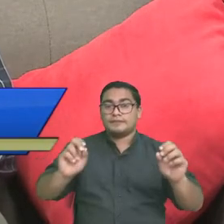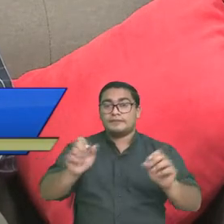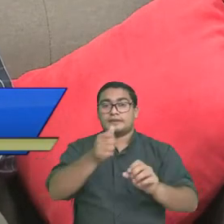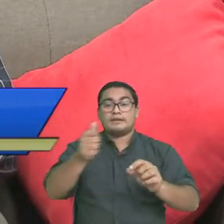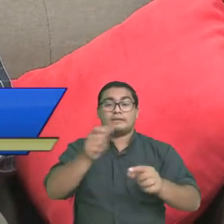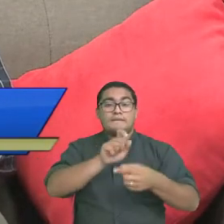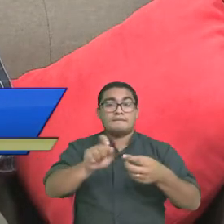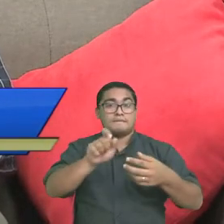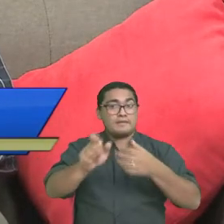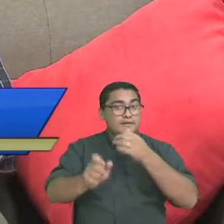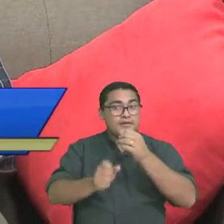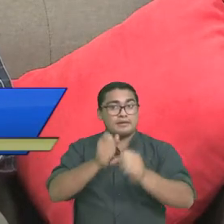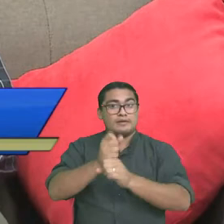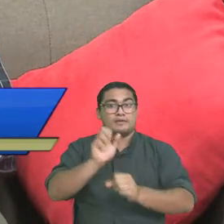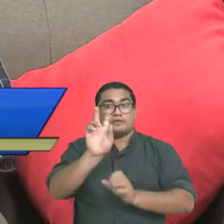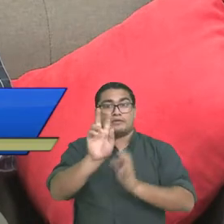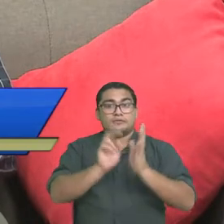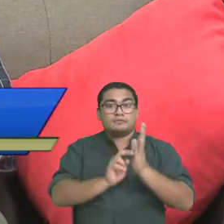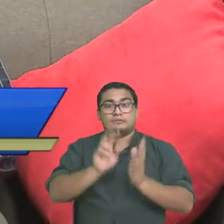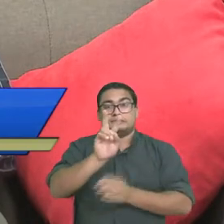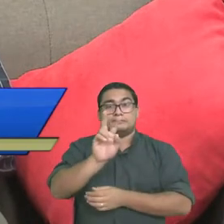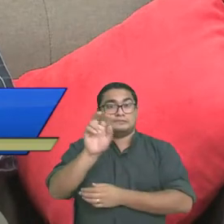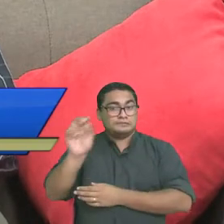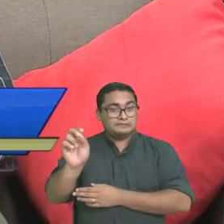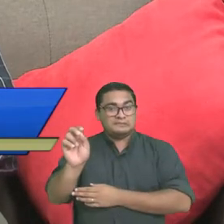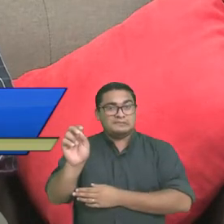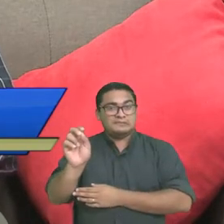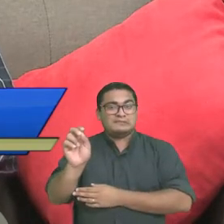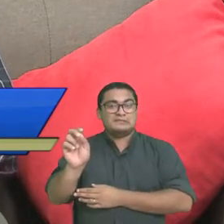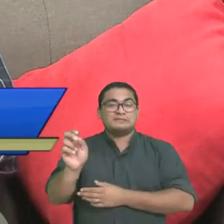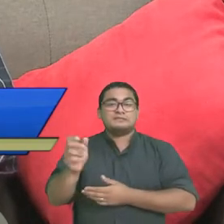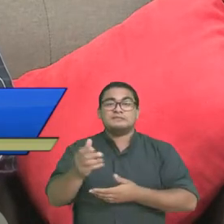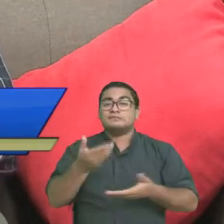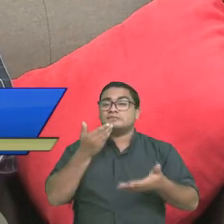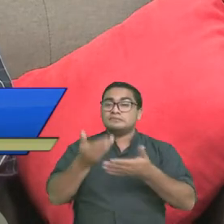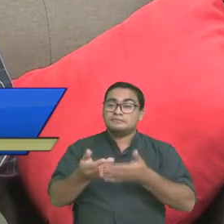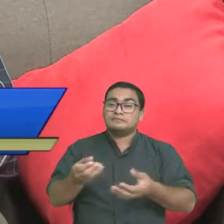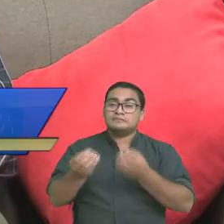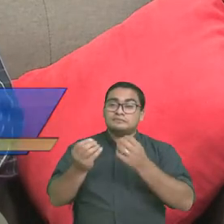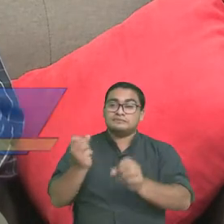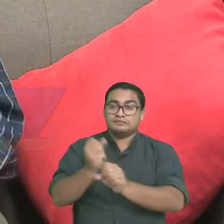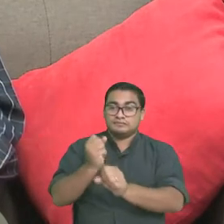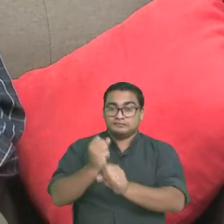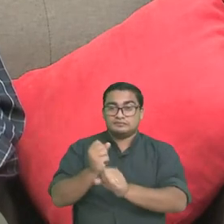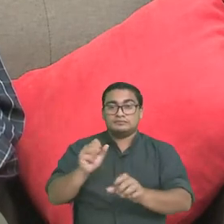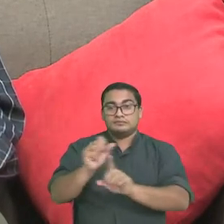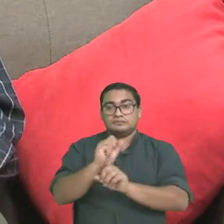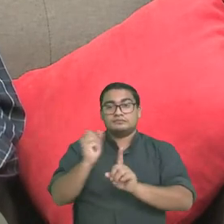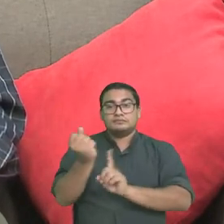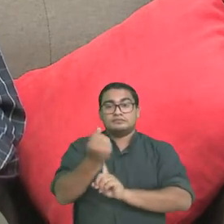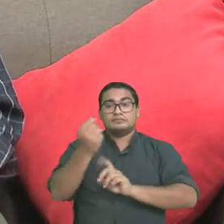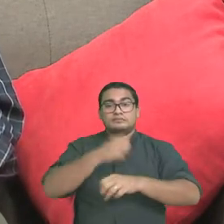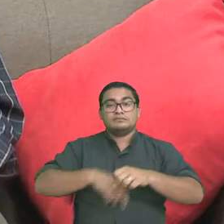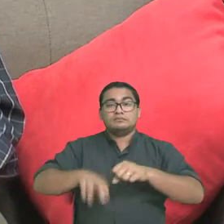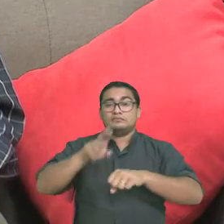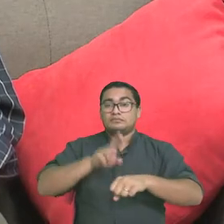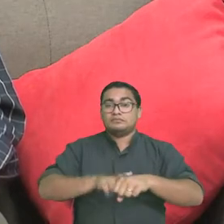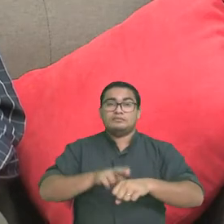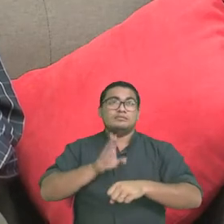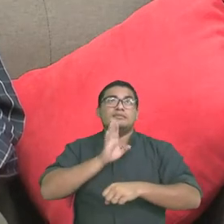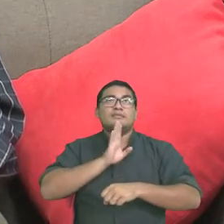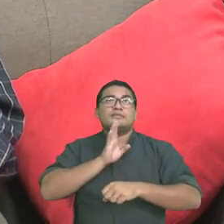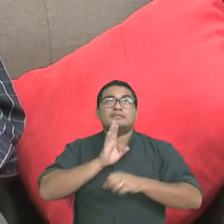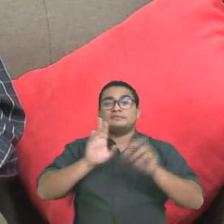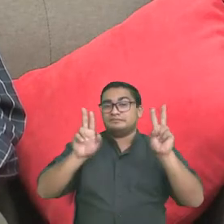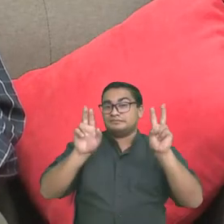semestre del año 2020. Esto gracias al quehacer legislativo, pues precisamente de nuestra Asamblea Nacional. Para hablar de este